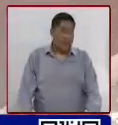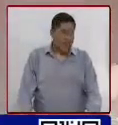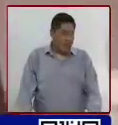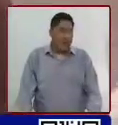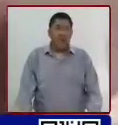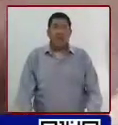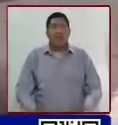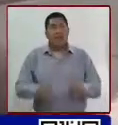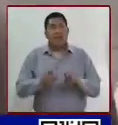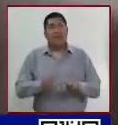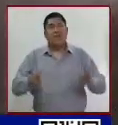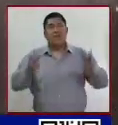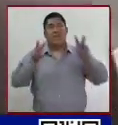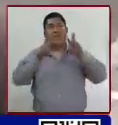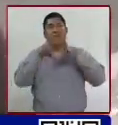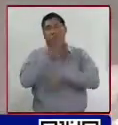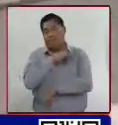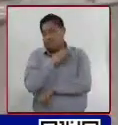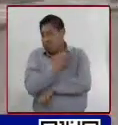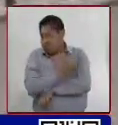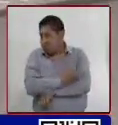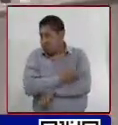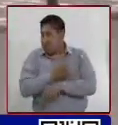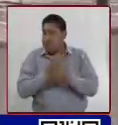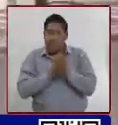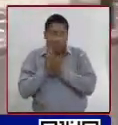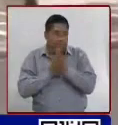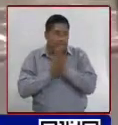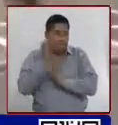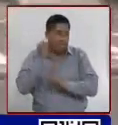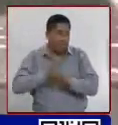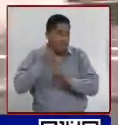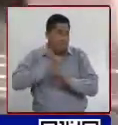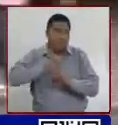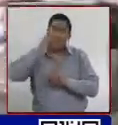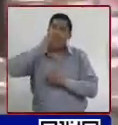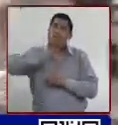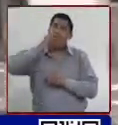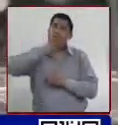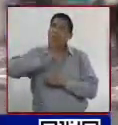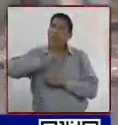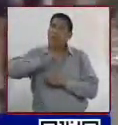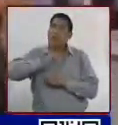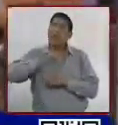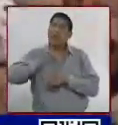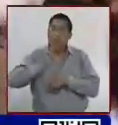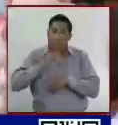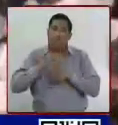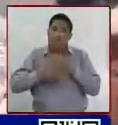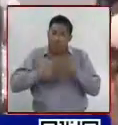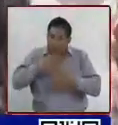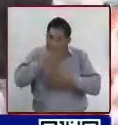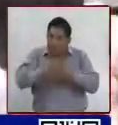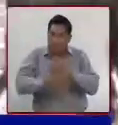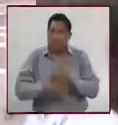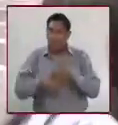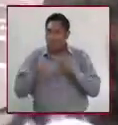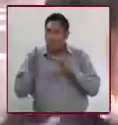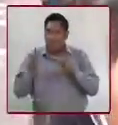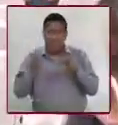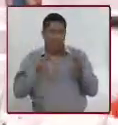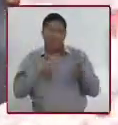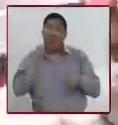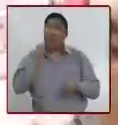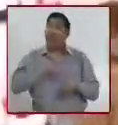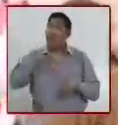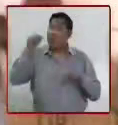El valor, la fuerza, las ganas de luchar que tienen las mujeres incluso se encuentra paso a paso. Tal es el caso de la señora que